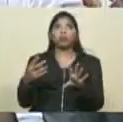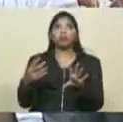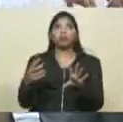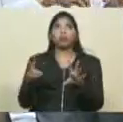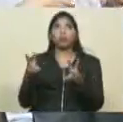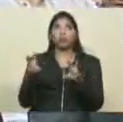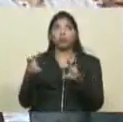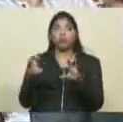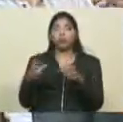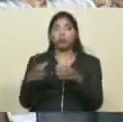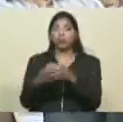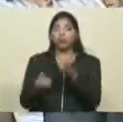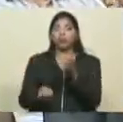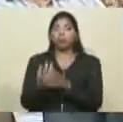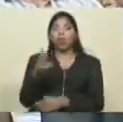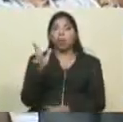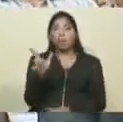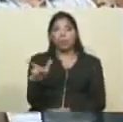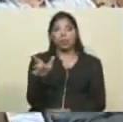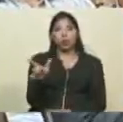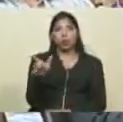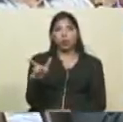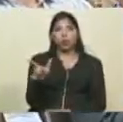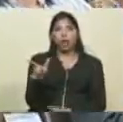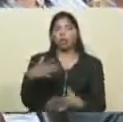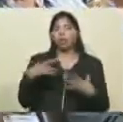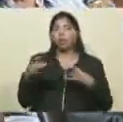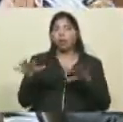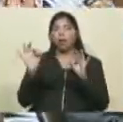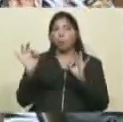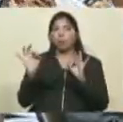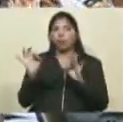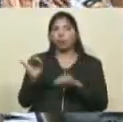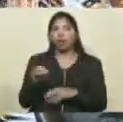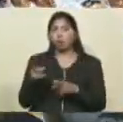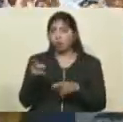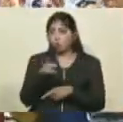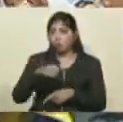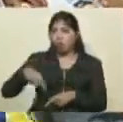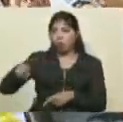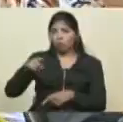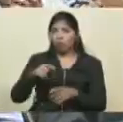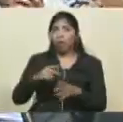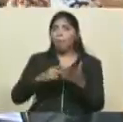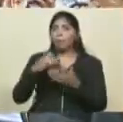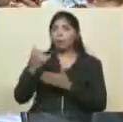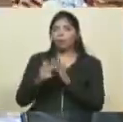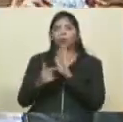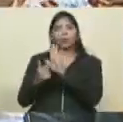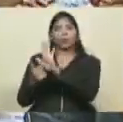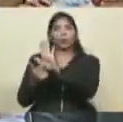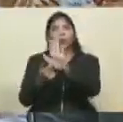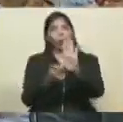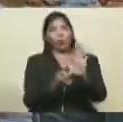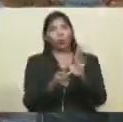del Partido Socialista Unido de Venezuela. Lleven ustedes el proyecto de nuestro padre el libertador Simón